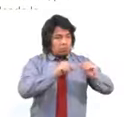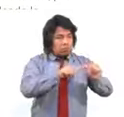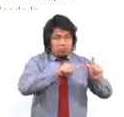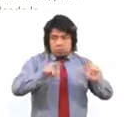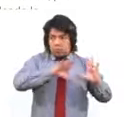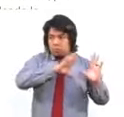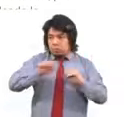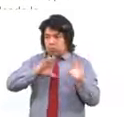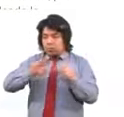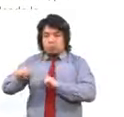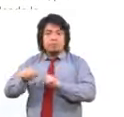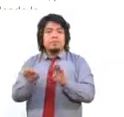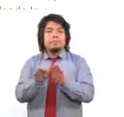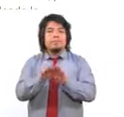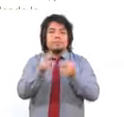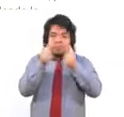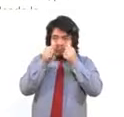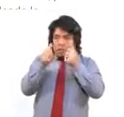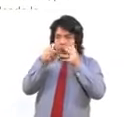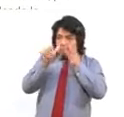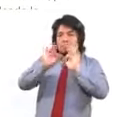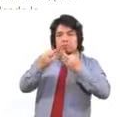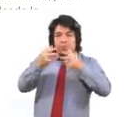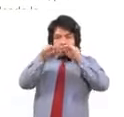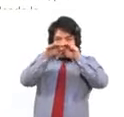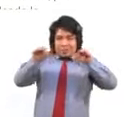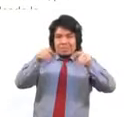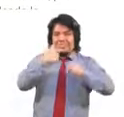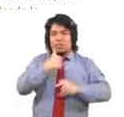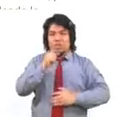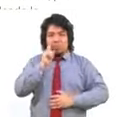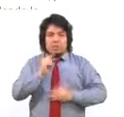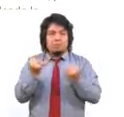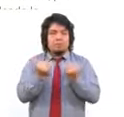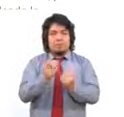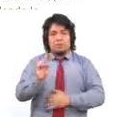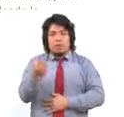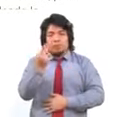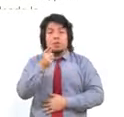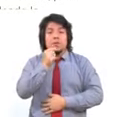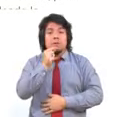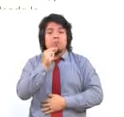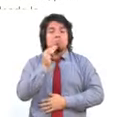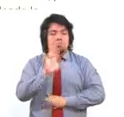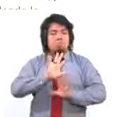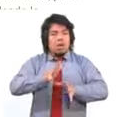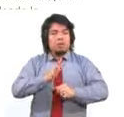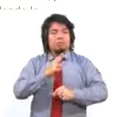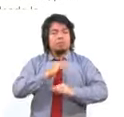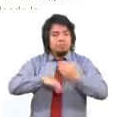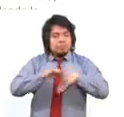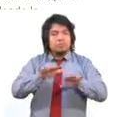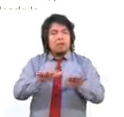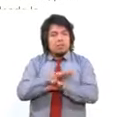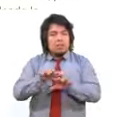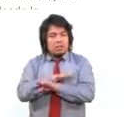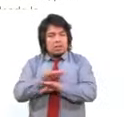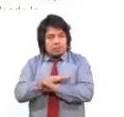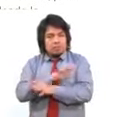estudio desde la perspectiva de género. La Universidad de la Policía está cambiando. Y además de dirigir